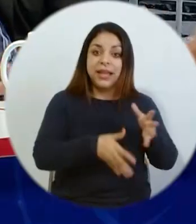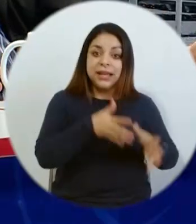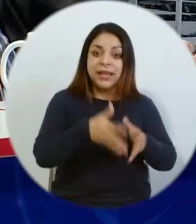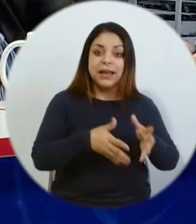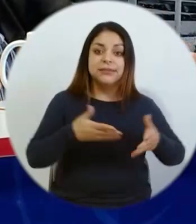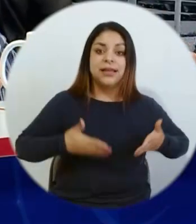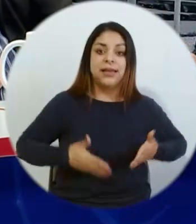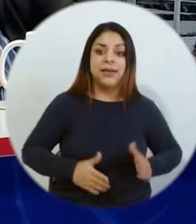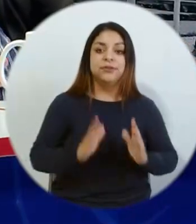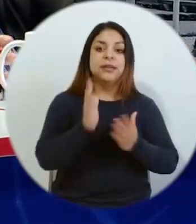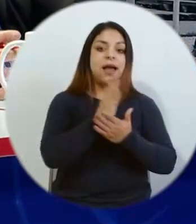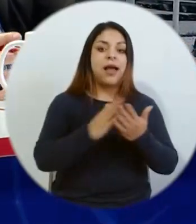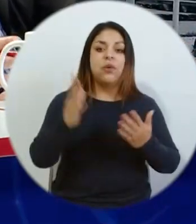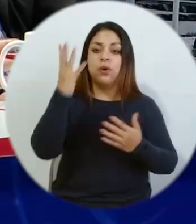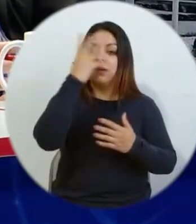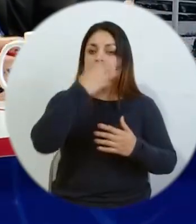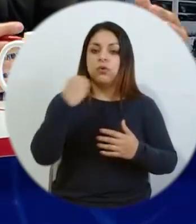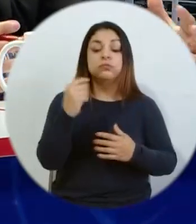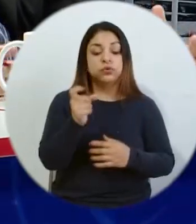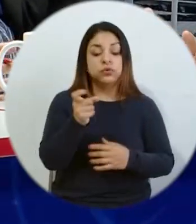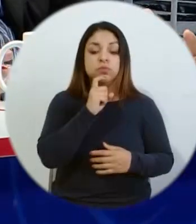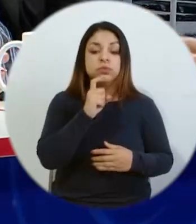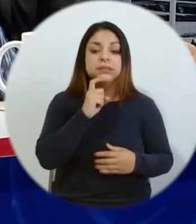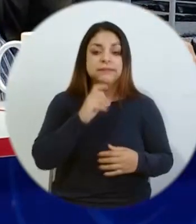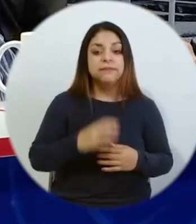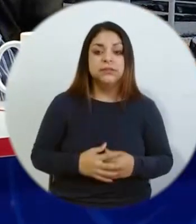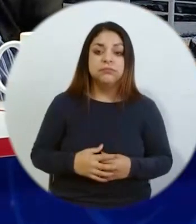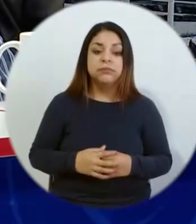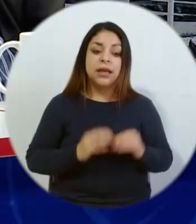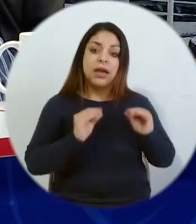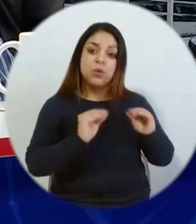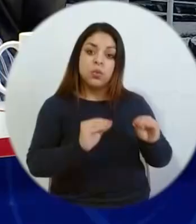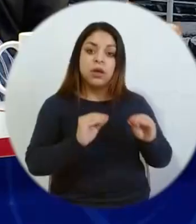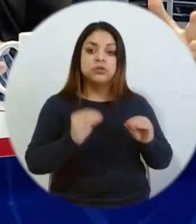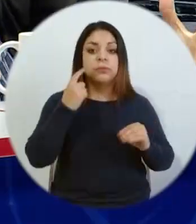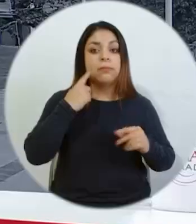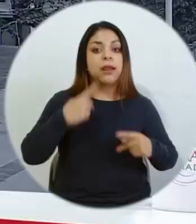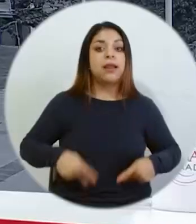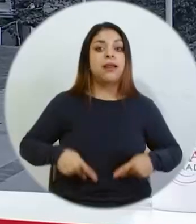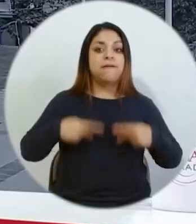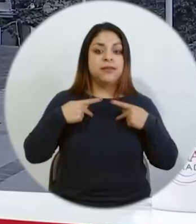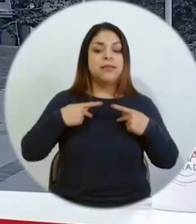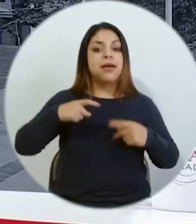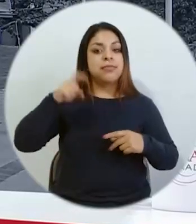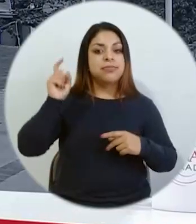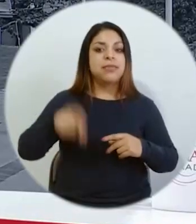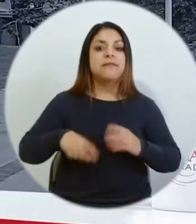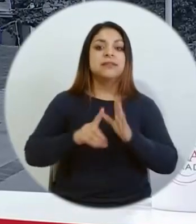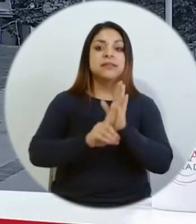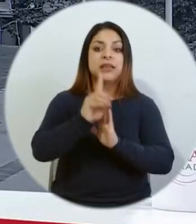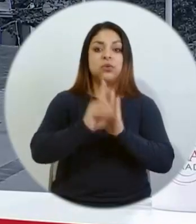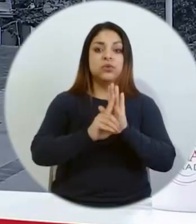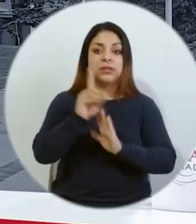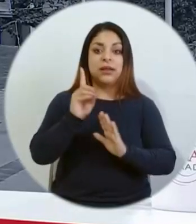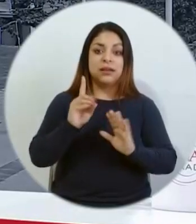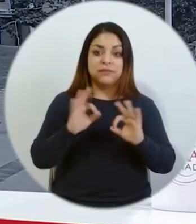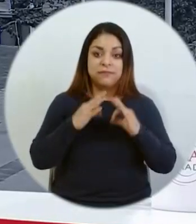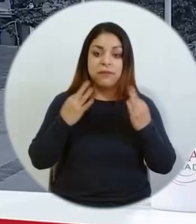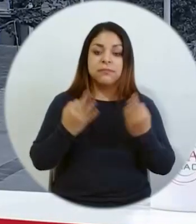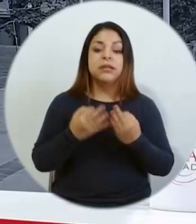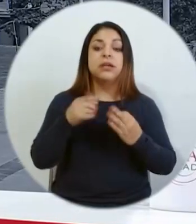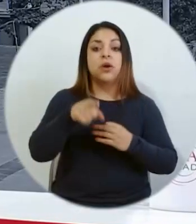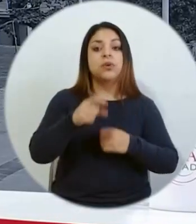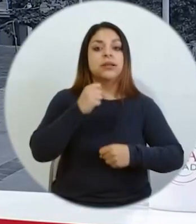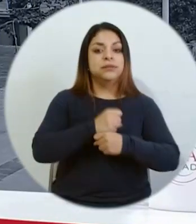hermoso, pero muy difícil. La educación para la vida que deben desarrollar las familias es